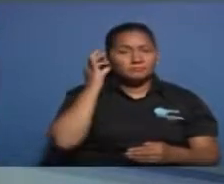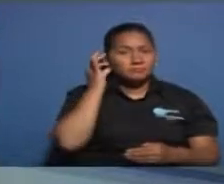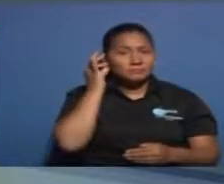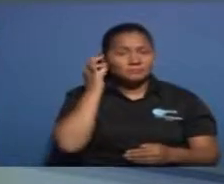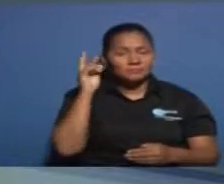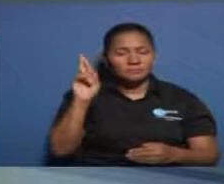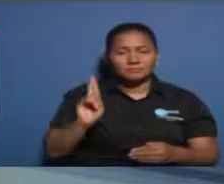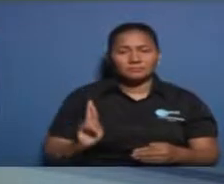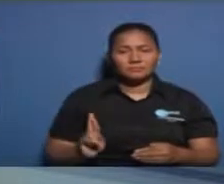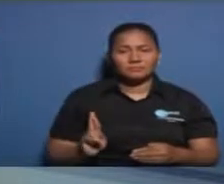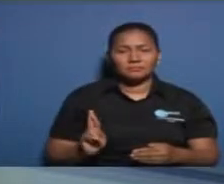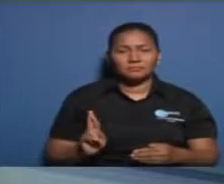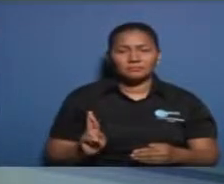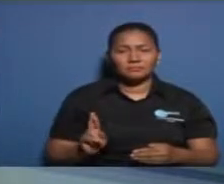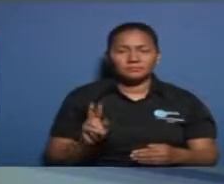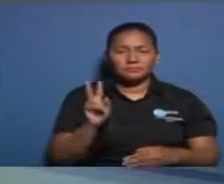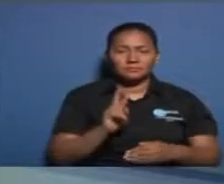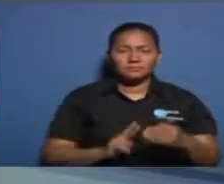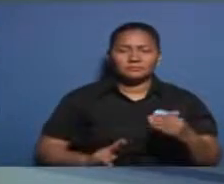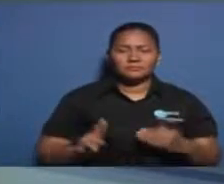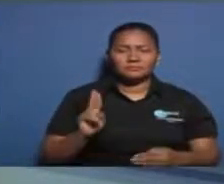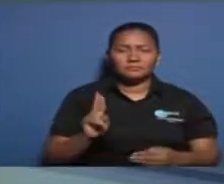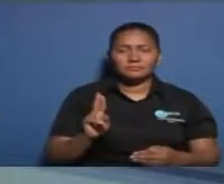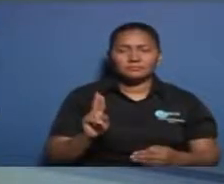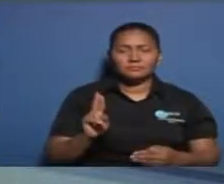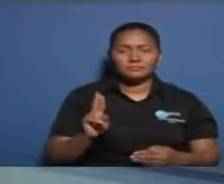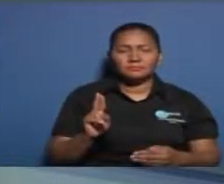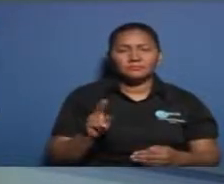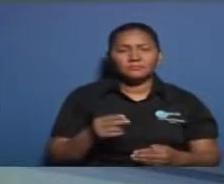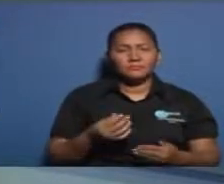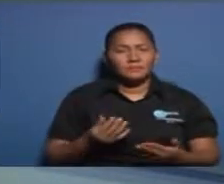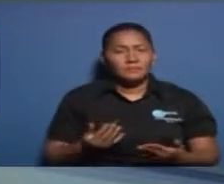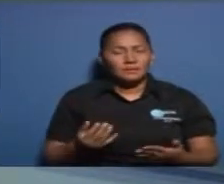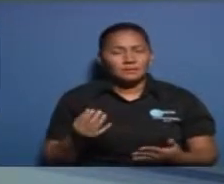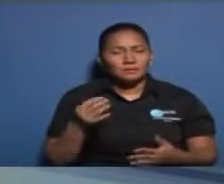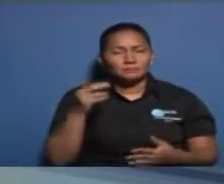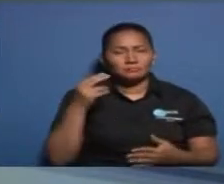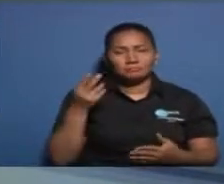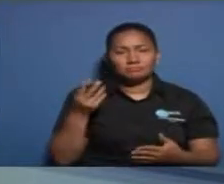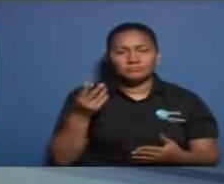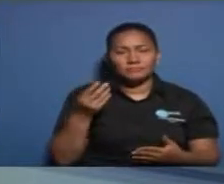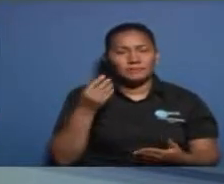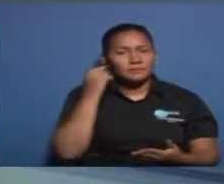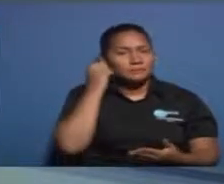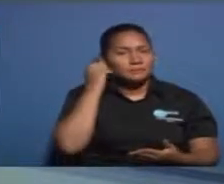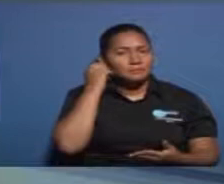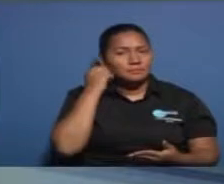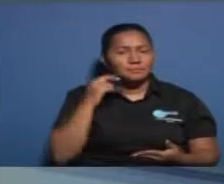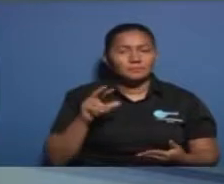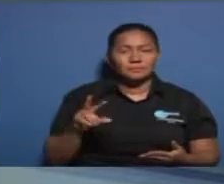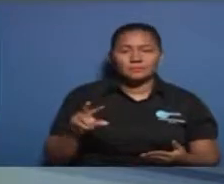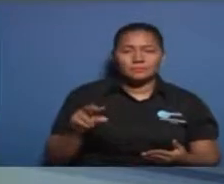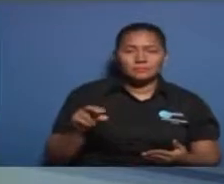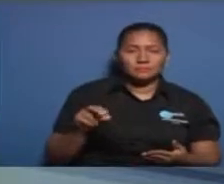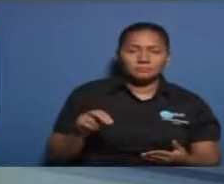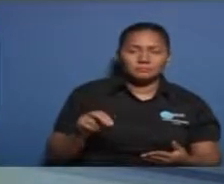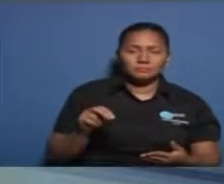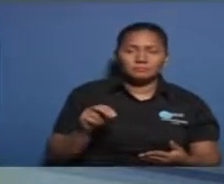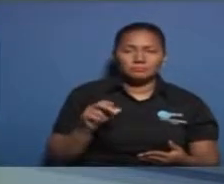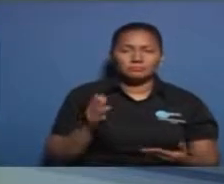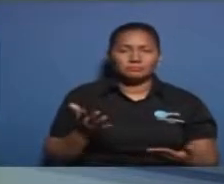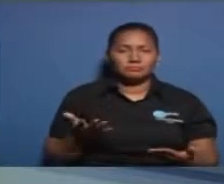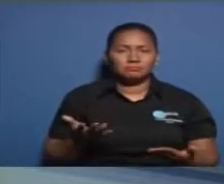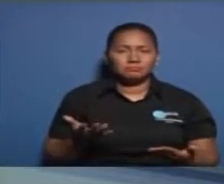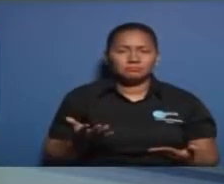en las universidades privadas y ha habido rectoras mujeres pero en la tecnológica también pero en la universidad de panamá no porque el poder está